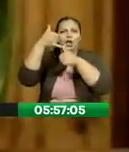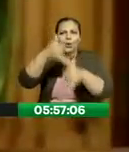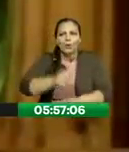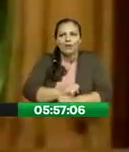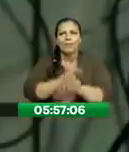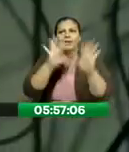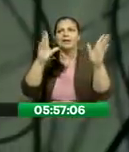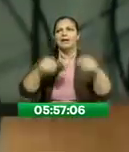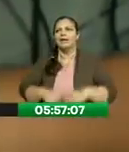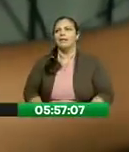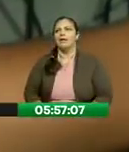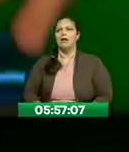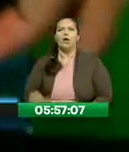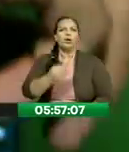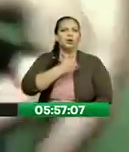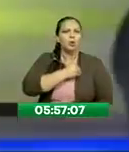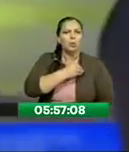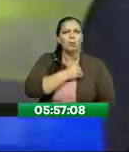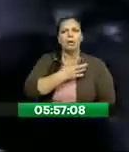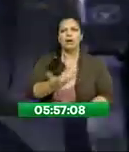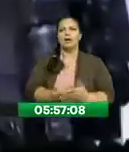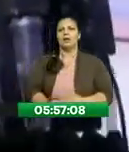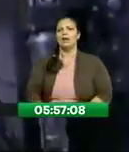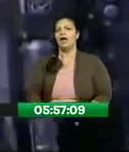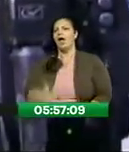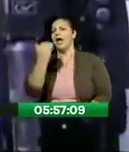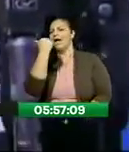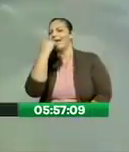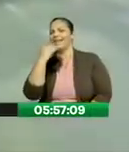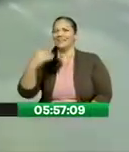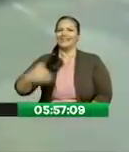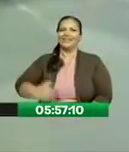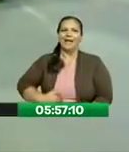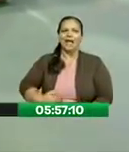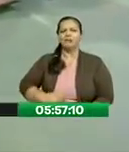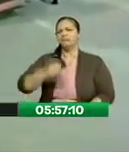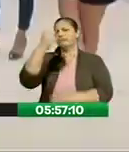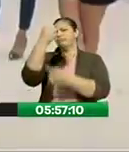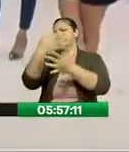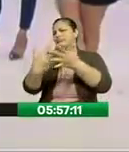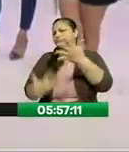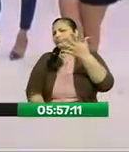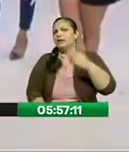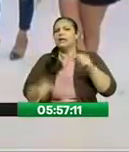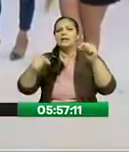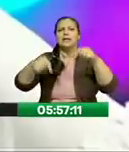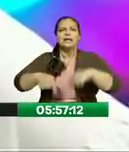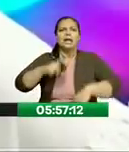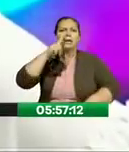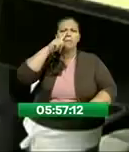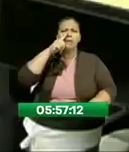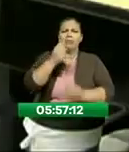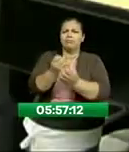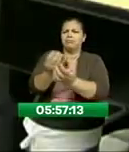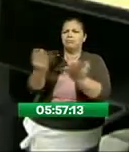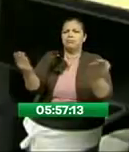técnico, como los futbolistas, ¿no? Sí. La producción, tramoya, camarógrafos, los